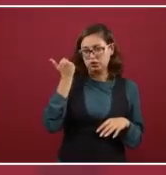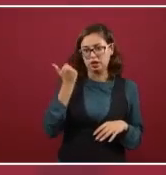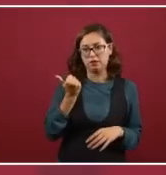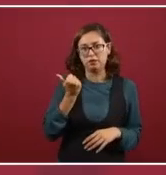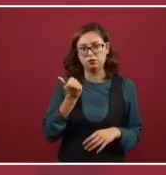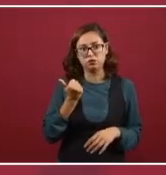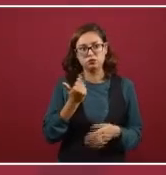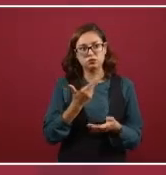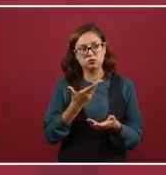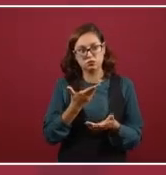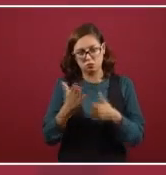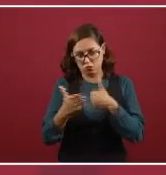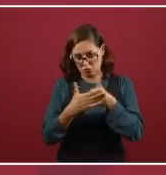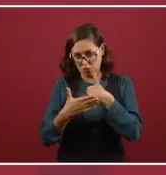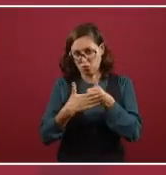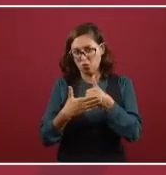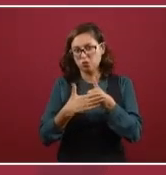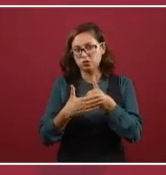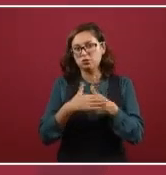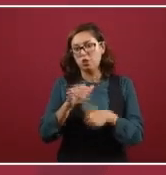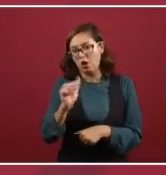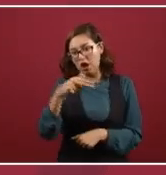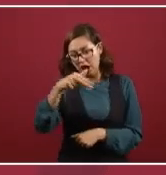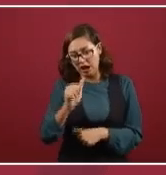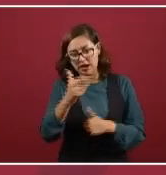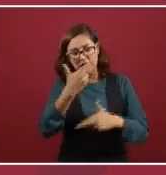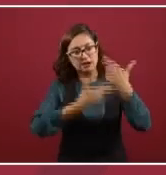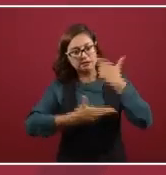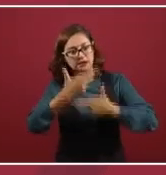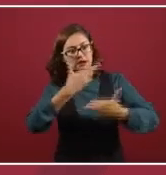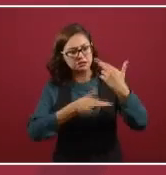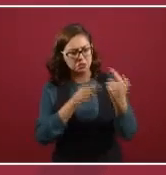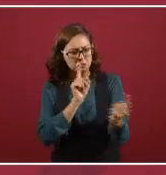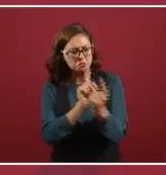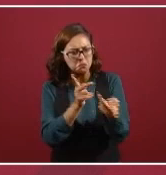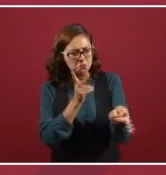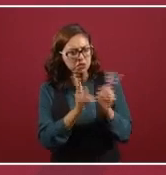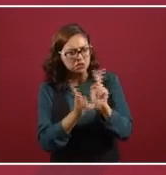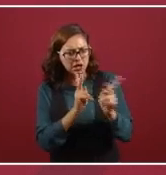Ana y ver cuánto se requiere.